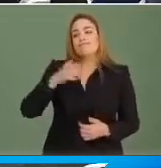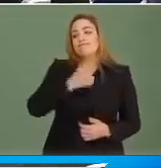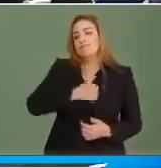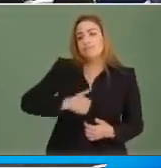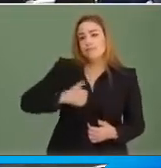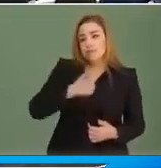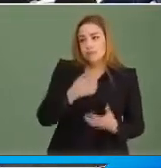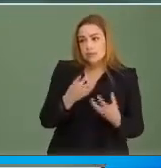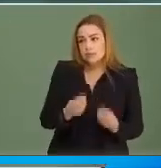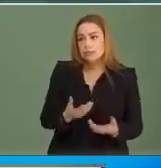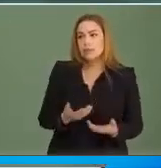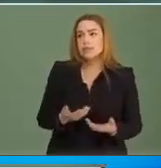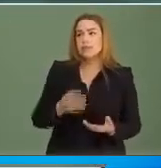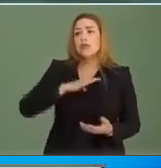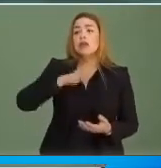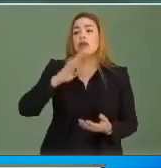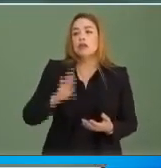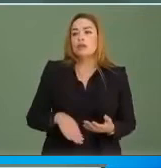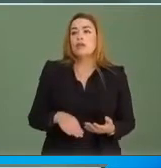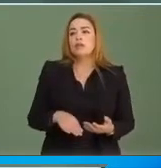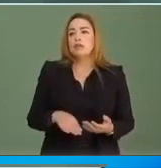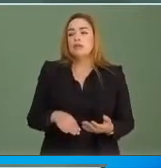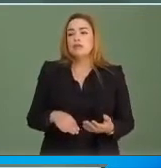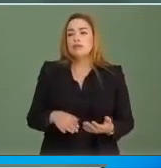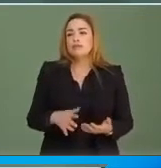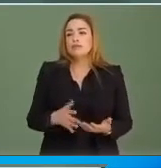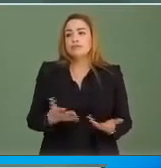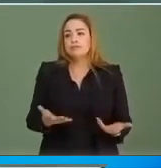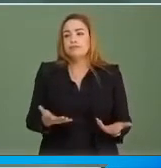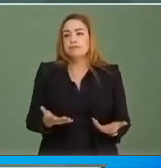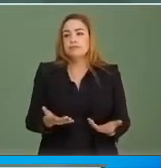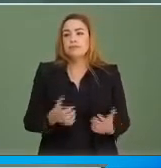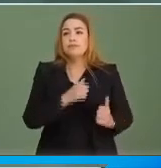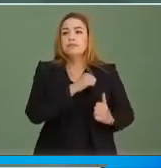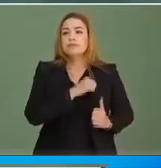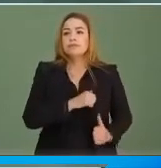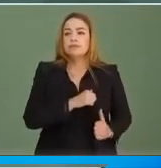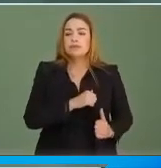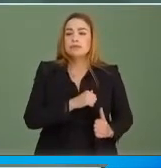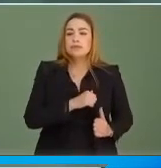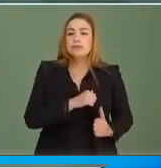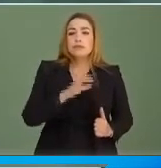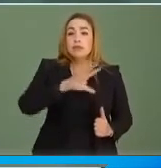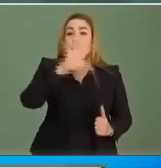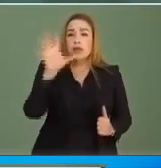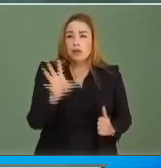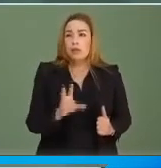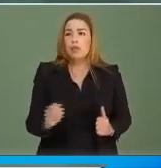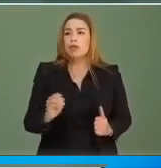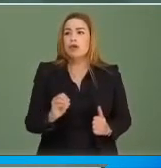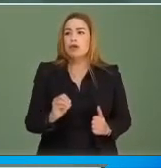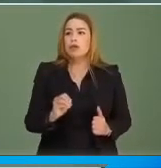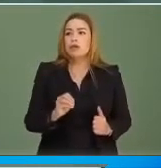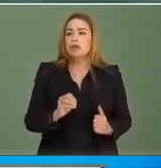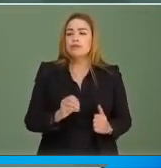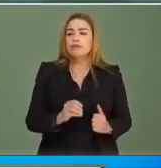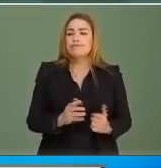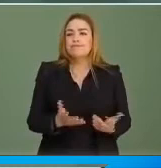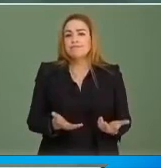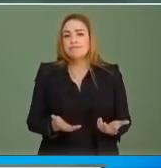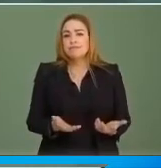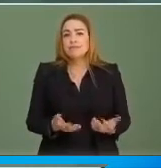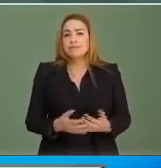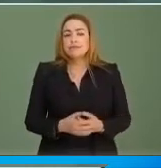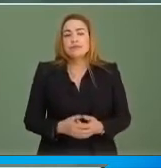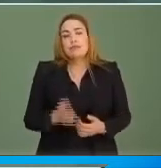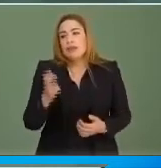de un dirigente en Morelos, opositor a la termoeléctrica. El día de